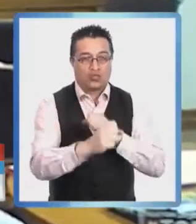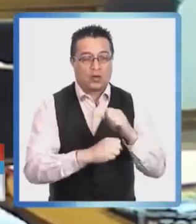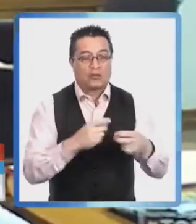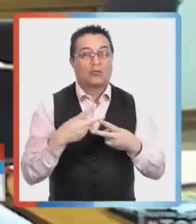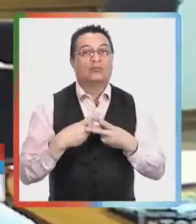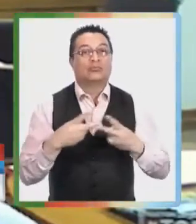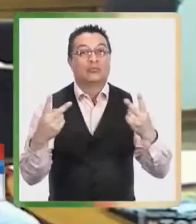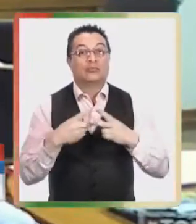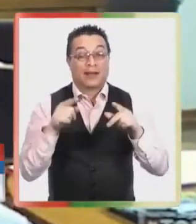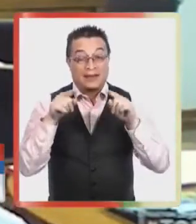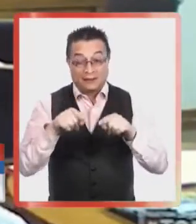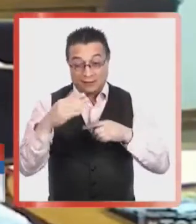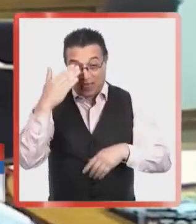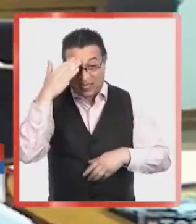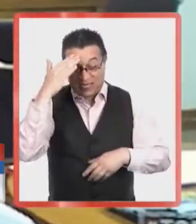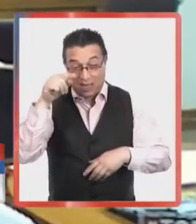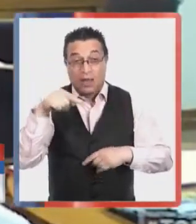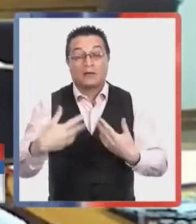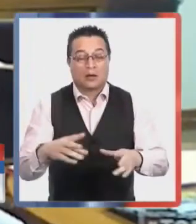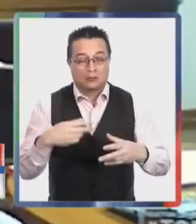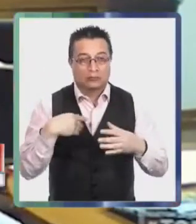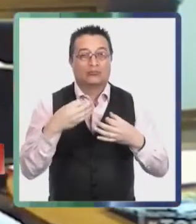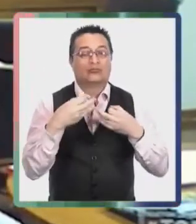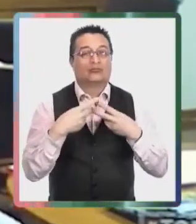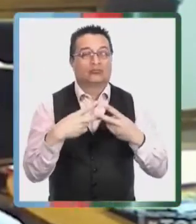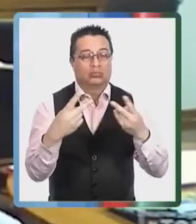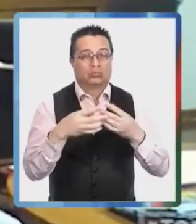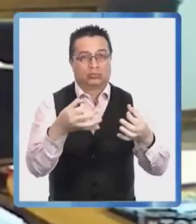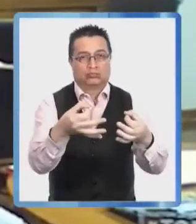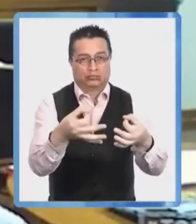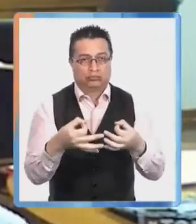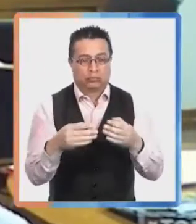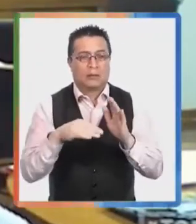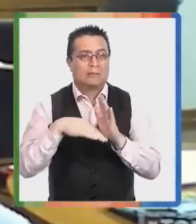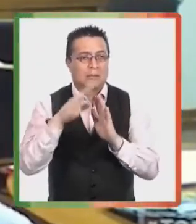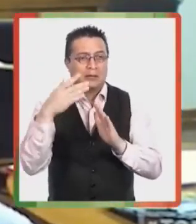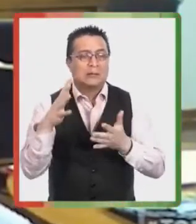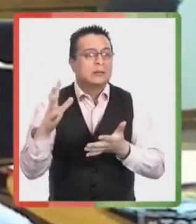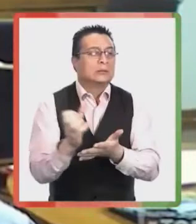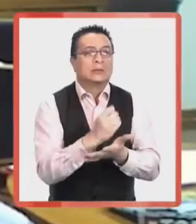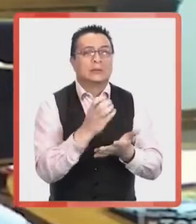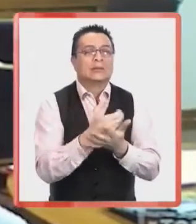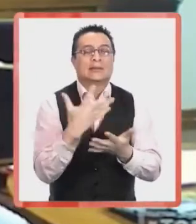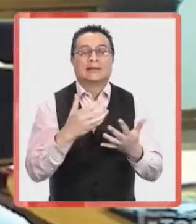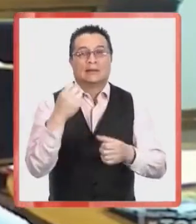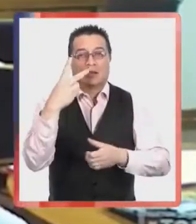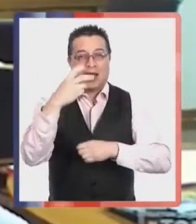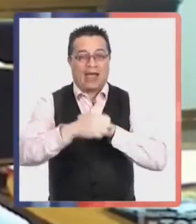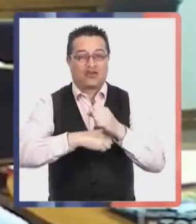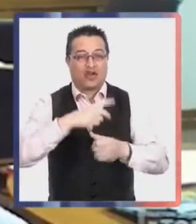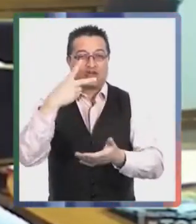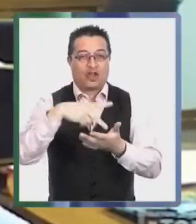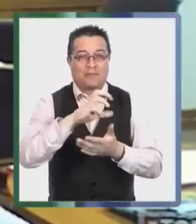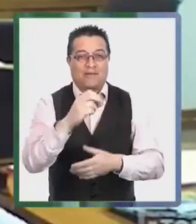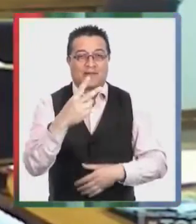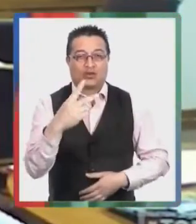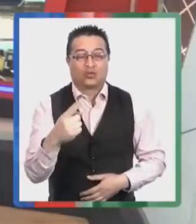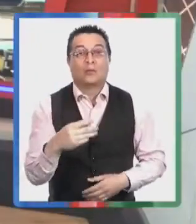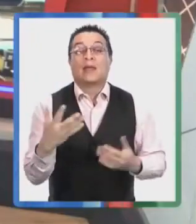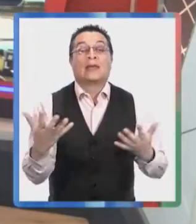cada año y estamos en estos días justamente dando a conocer las cifras y los principales logros de lo que fue el año 2021